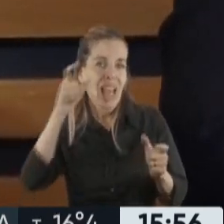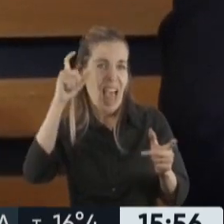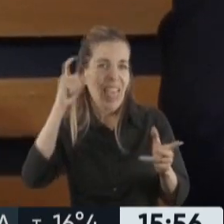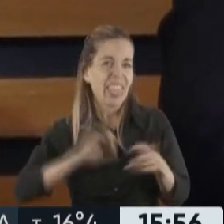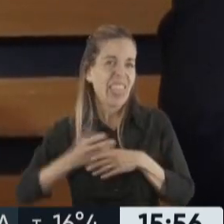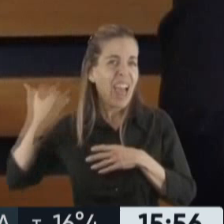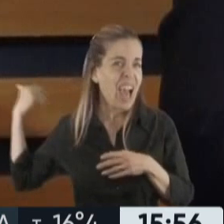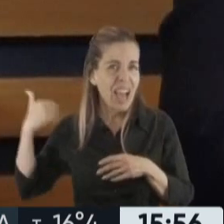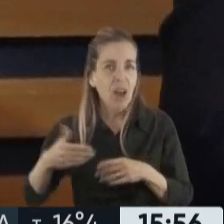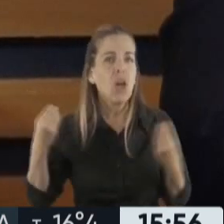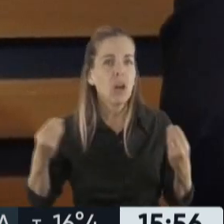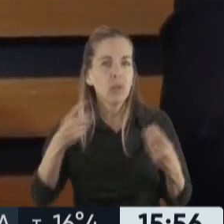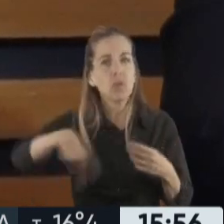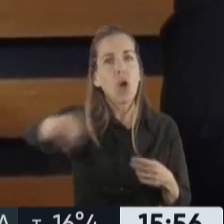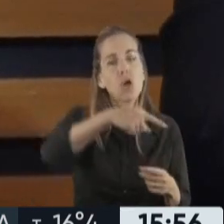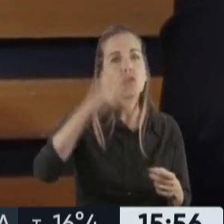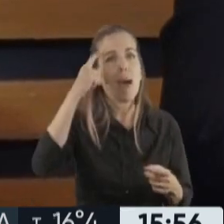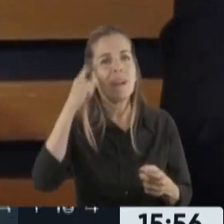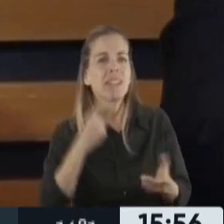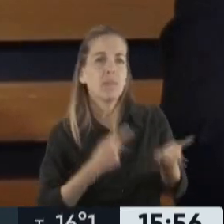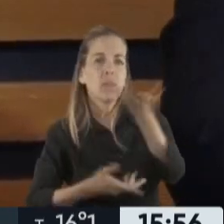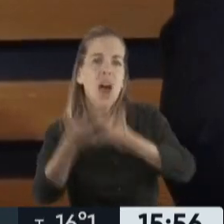donde aprendimos a compartir,